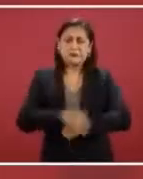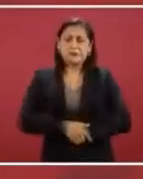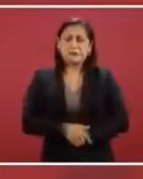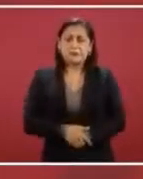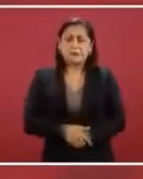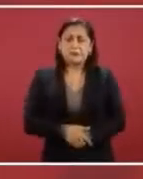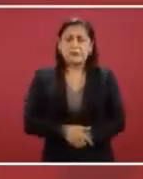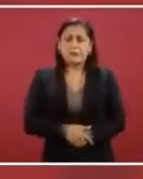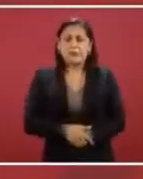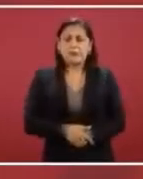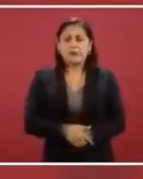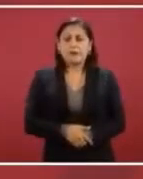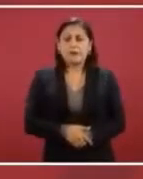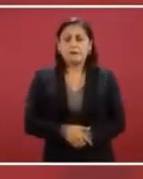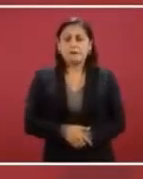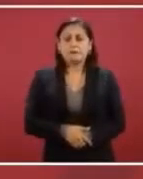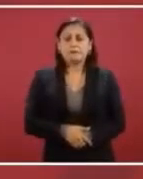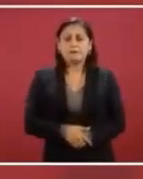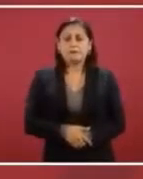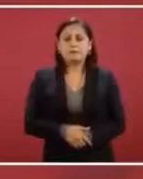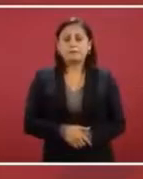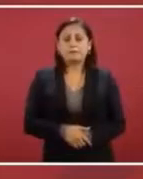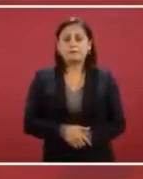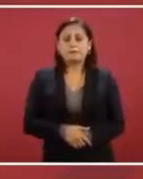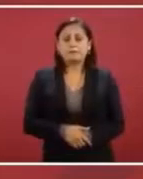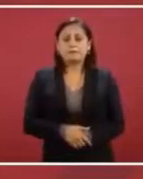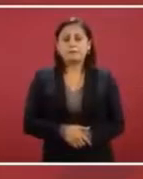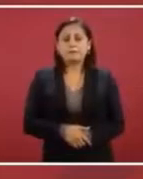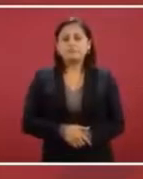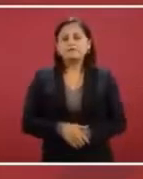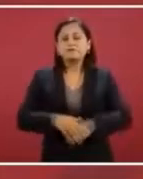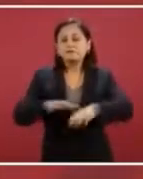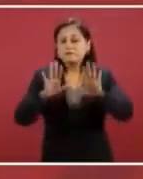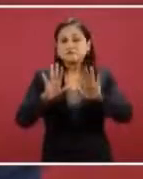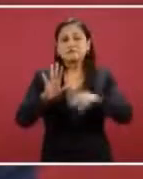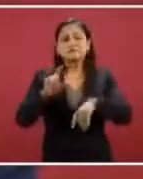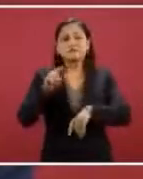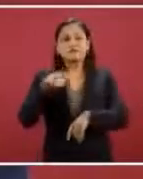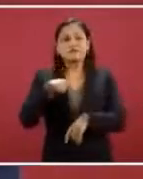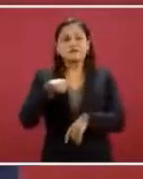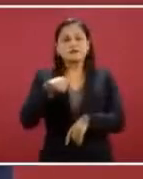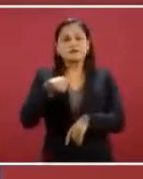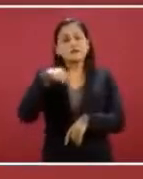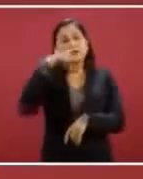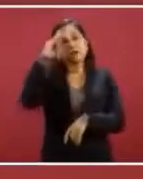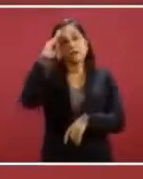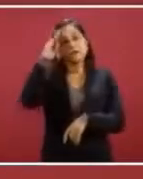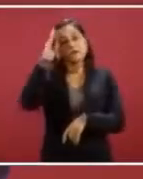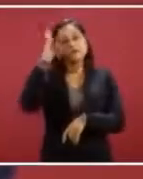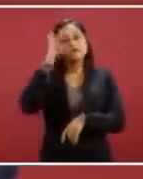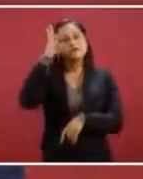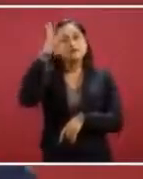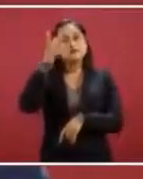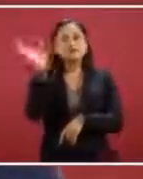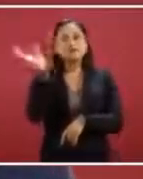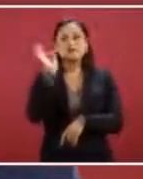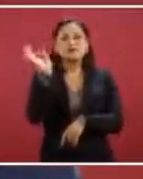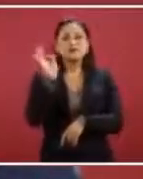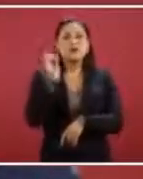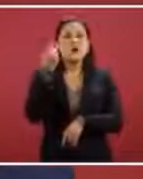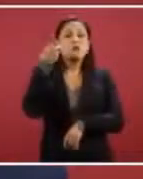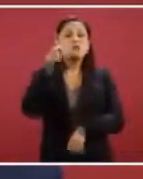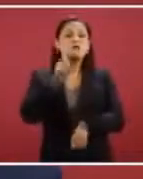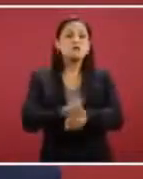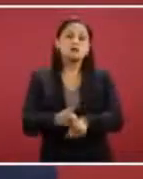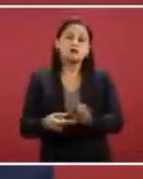que algún día les voy a mostrar, porque como me gusta la historia y ahora estoy